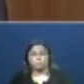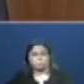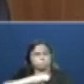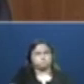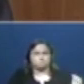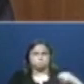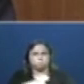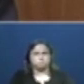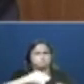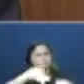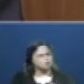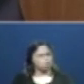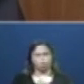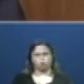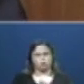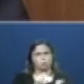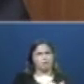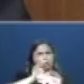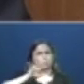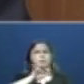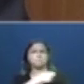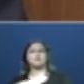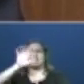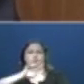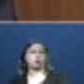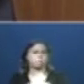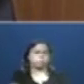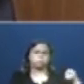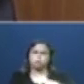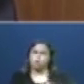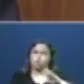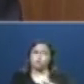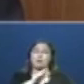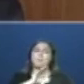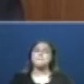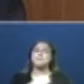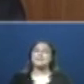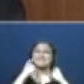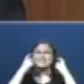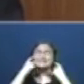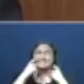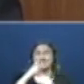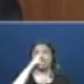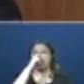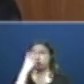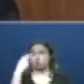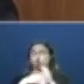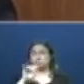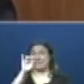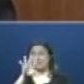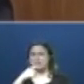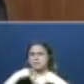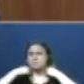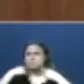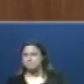junta y del gobierno de la nación para su cofinanciación de manera que no se en el Horizonte del año 2015 ni uno